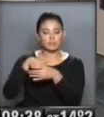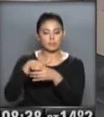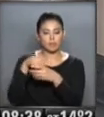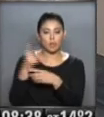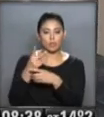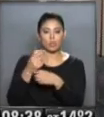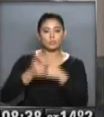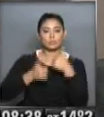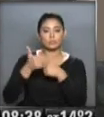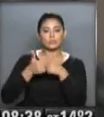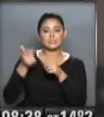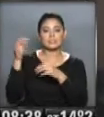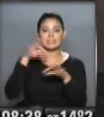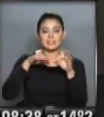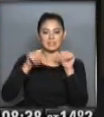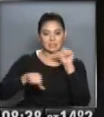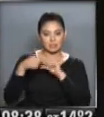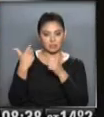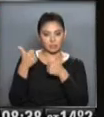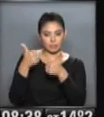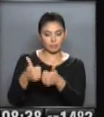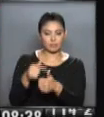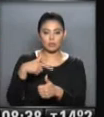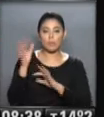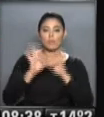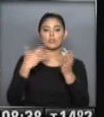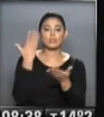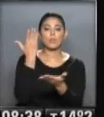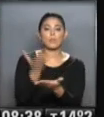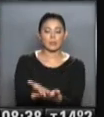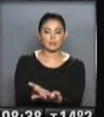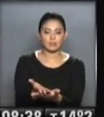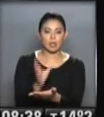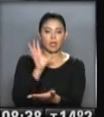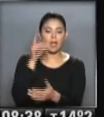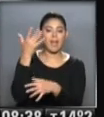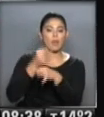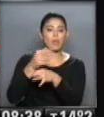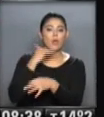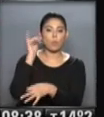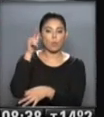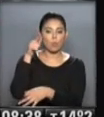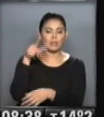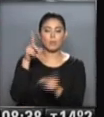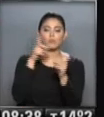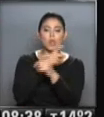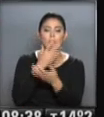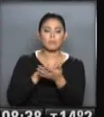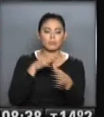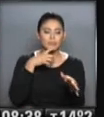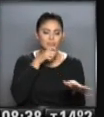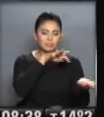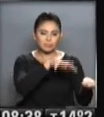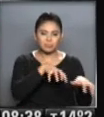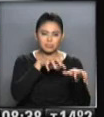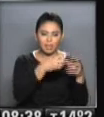colegio, aquí una escuela técnica de la ciudad de Buenos Aires. Presentaron un proyecto a pedido de una escuela de Jujuy que tenía problemas en los cultivos de la zona